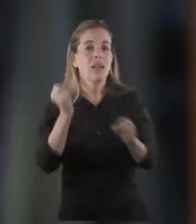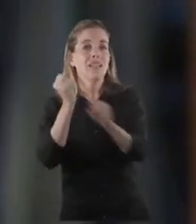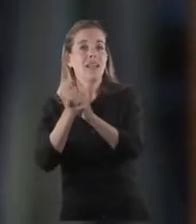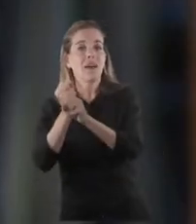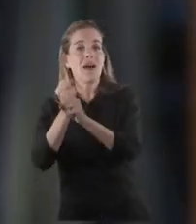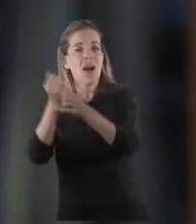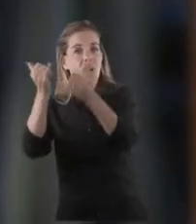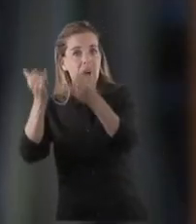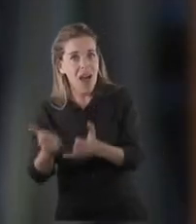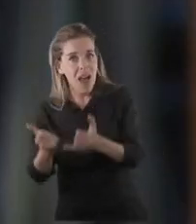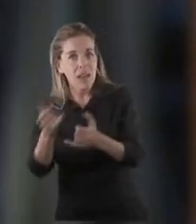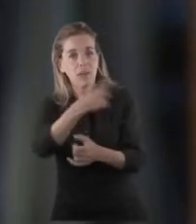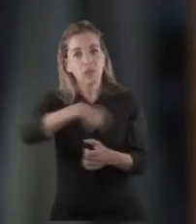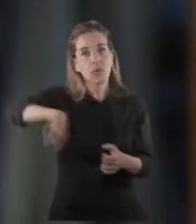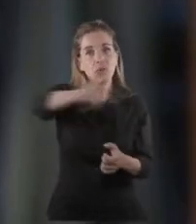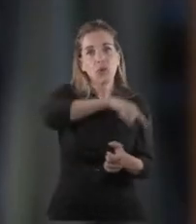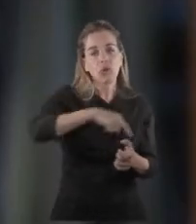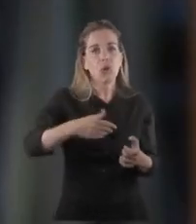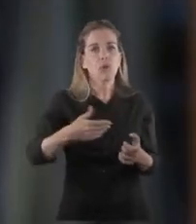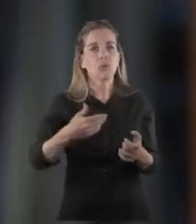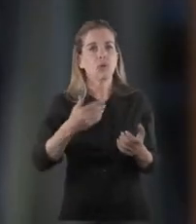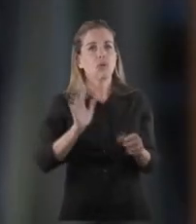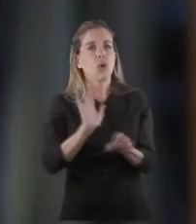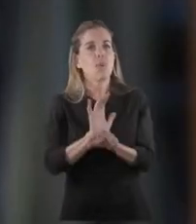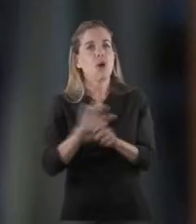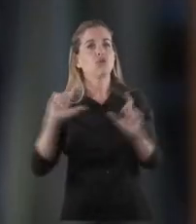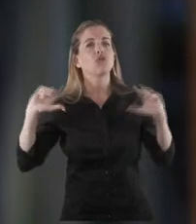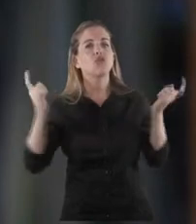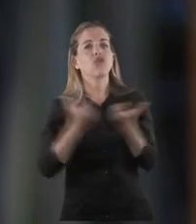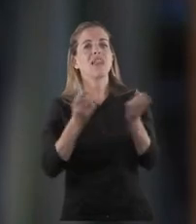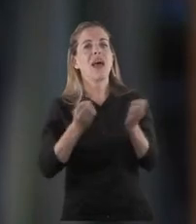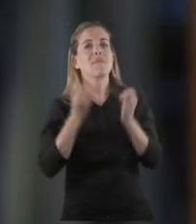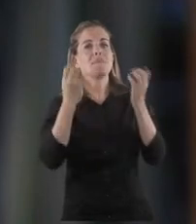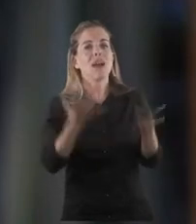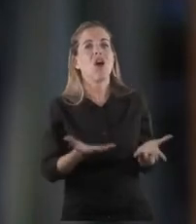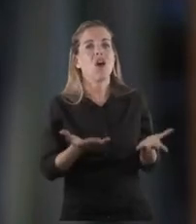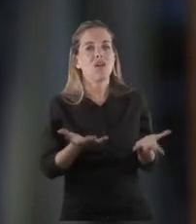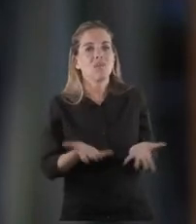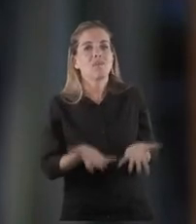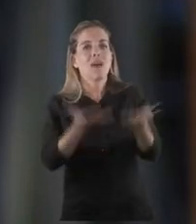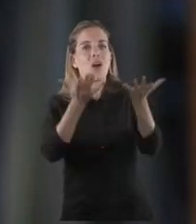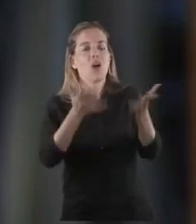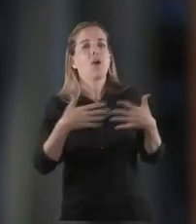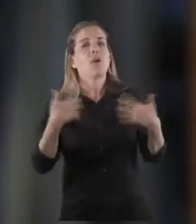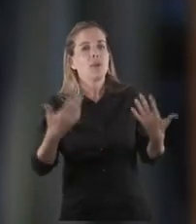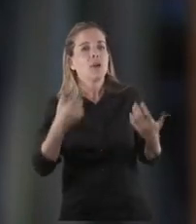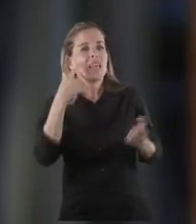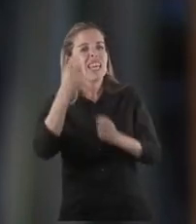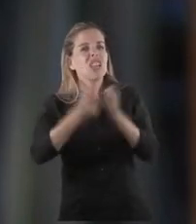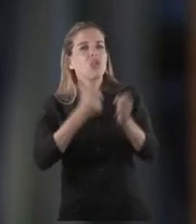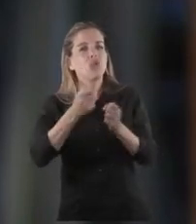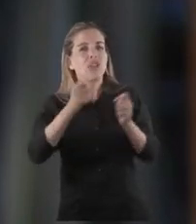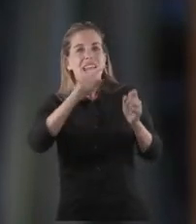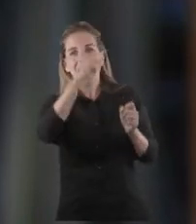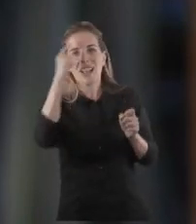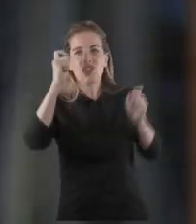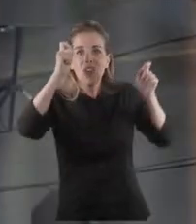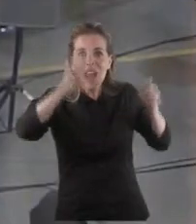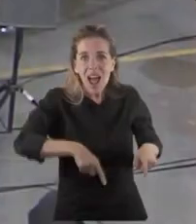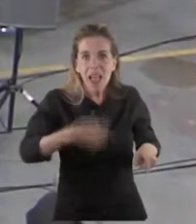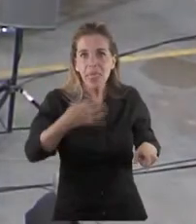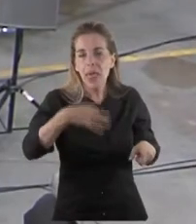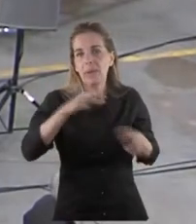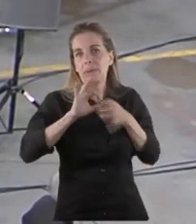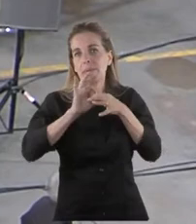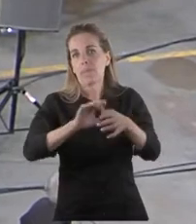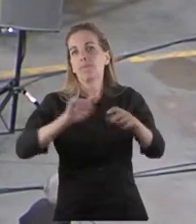podemos crecer mejor socialmente. Por eso la industria nacional tiene que ser una política de Estado. Y